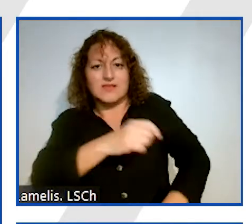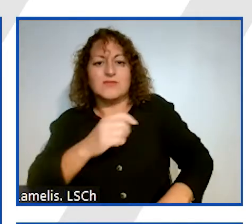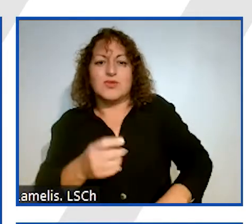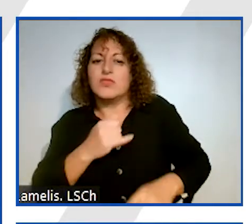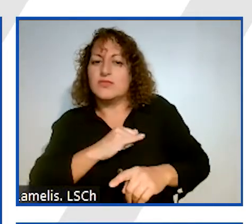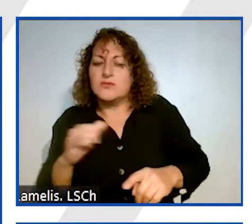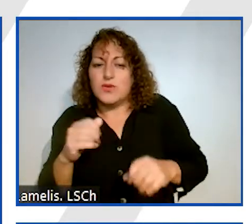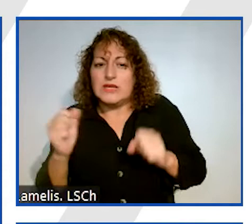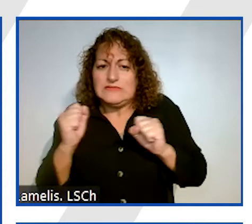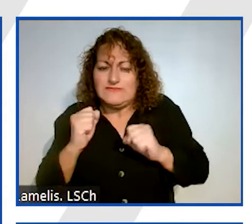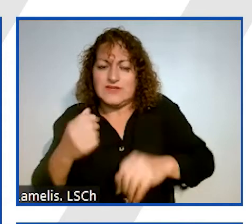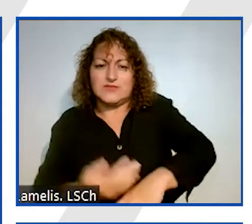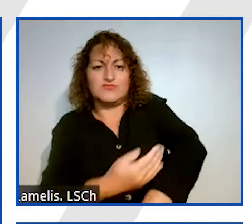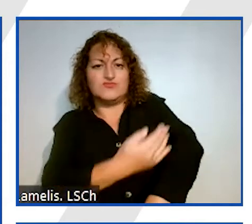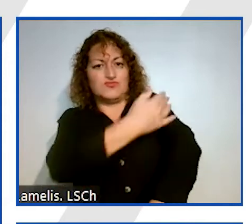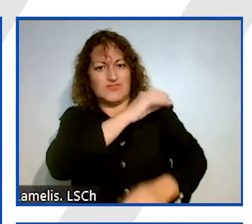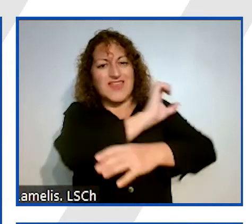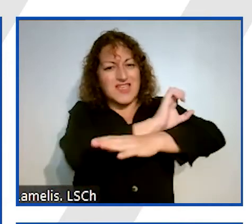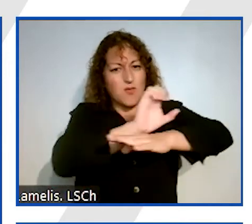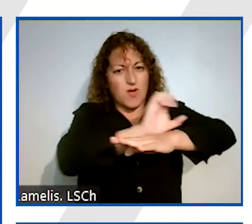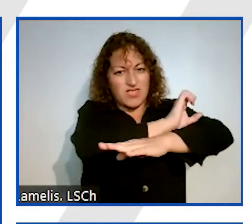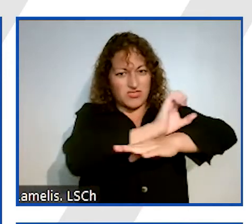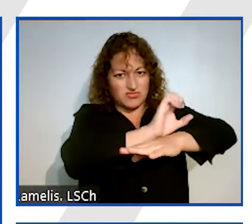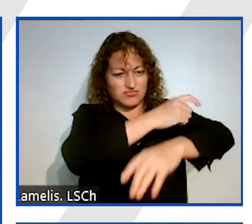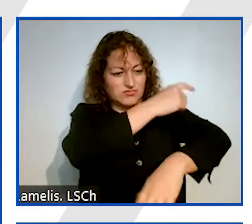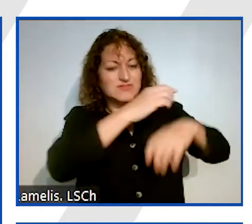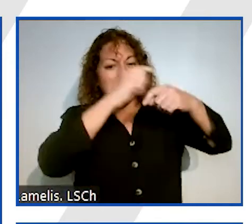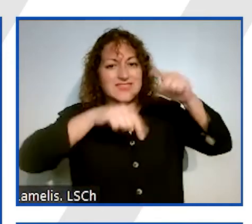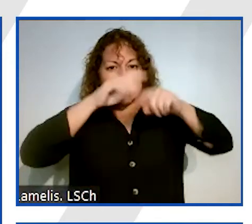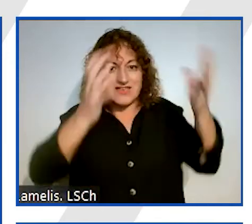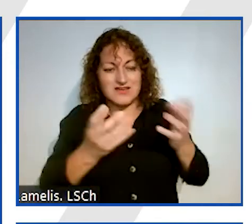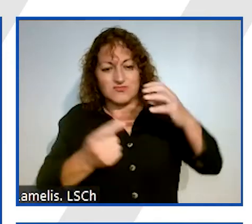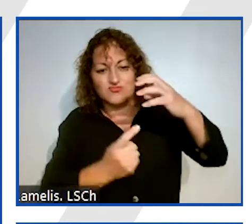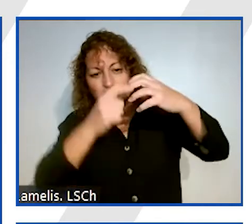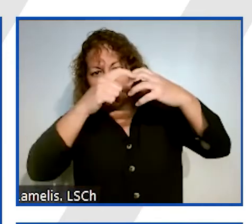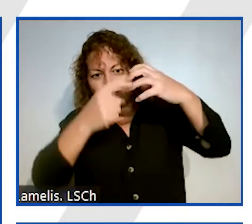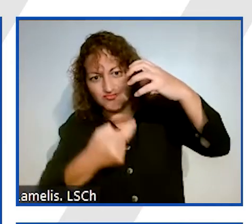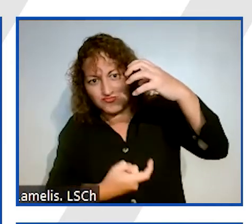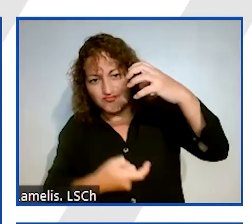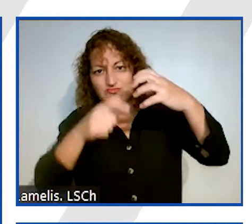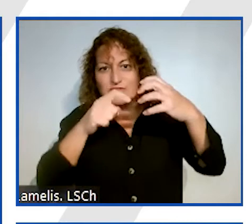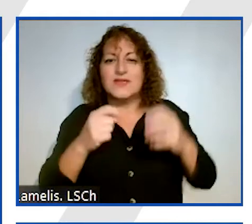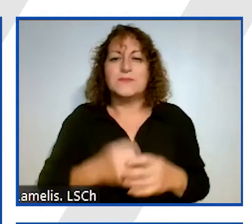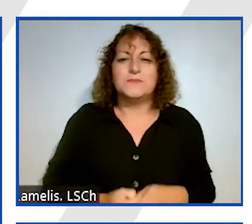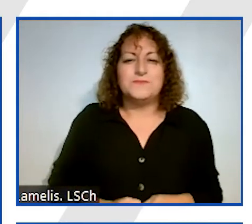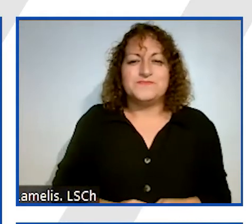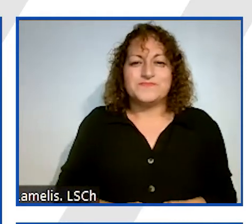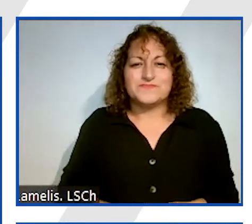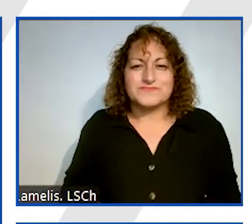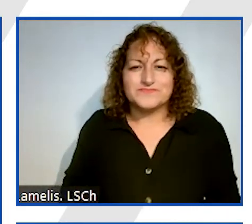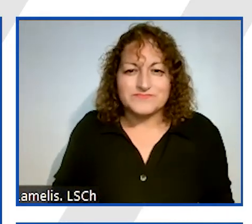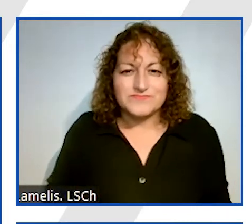especies que tenemos registradas. Sin embargo, tenemos 63 especies que son residentes, que viven en Chile. Y de